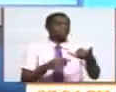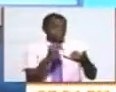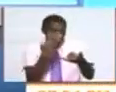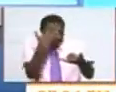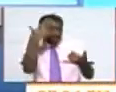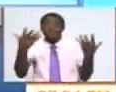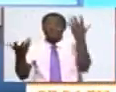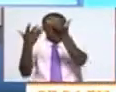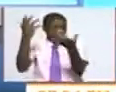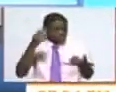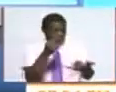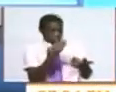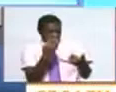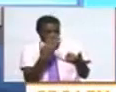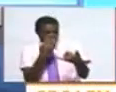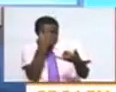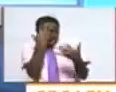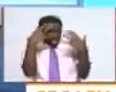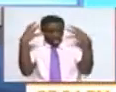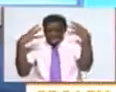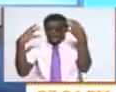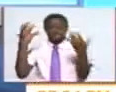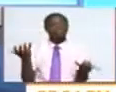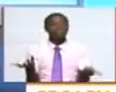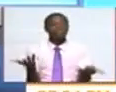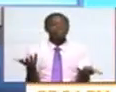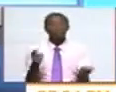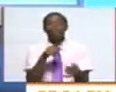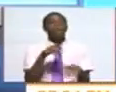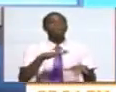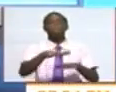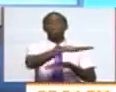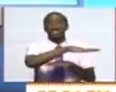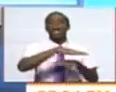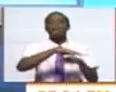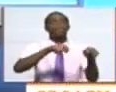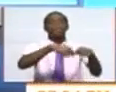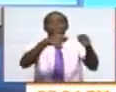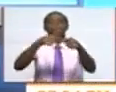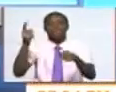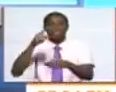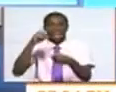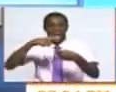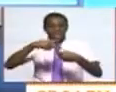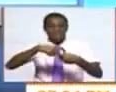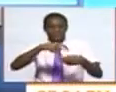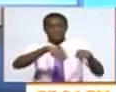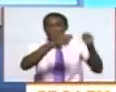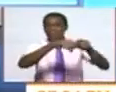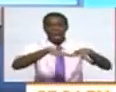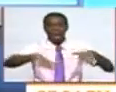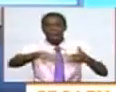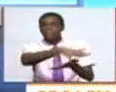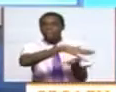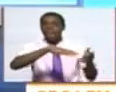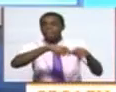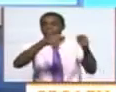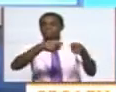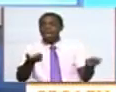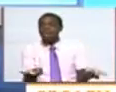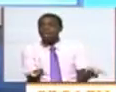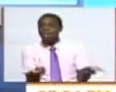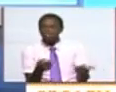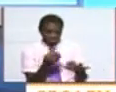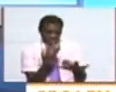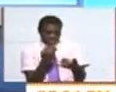fuego, de plazas destrozadas, como lo hicieron en Chacaíto. Es decir, el gusano